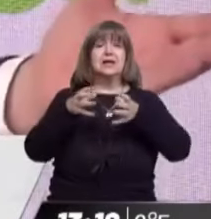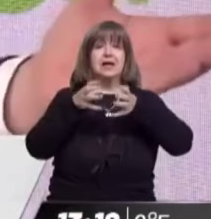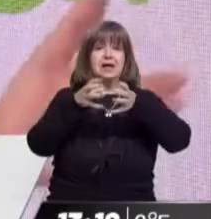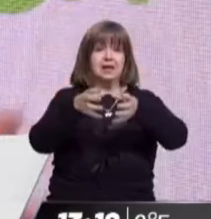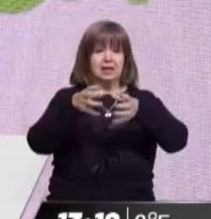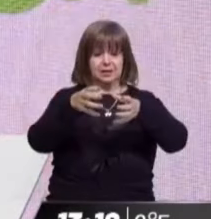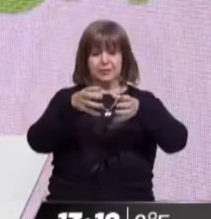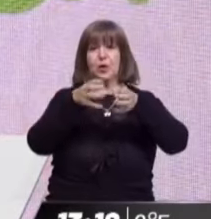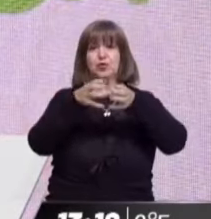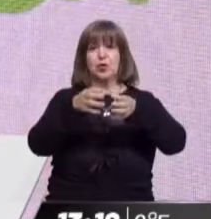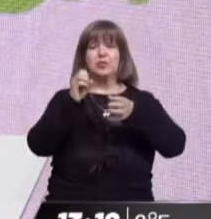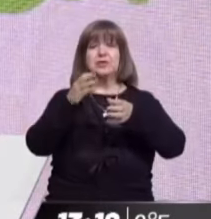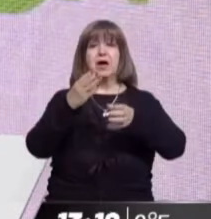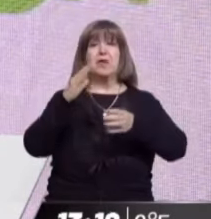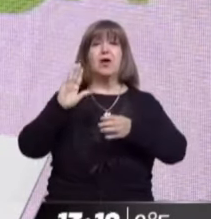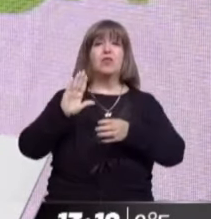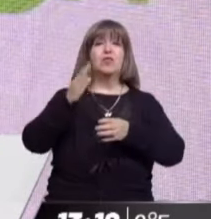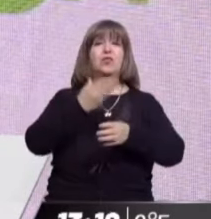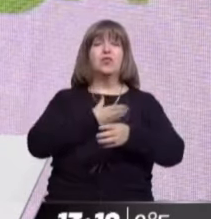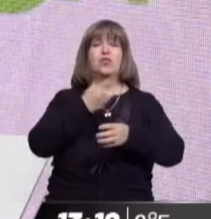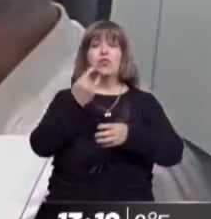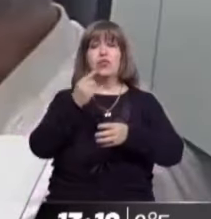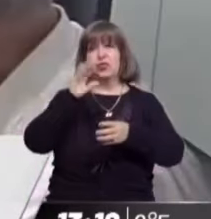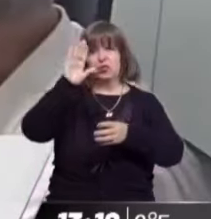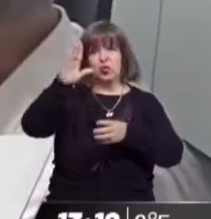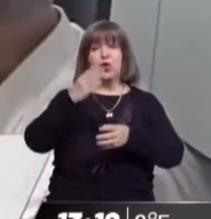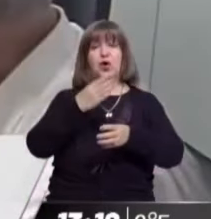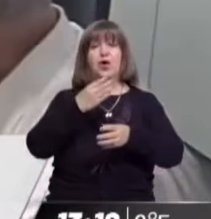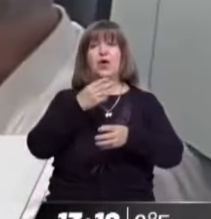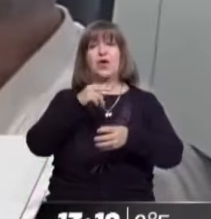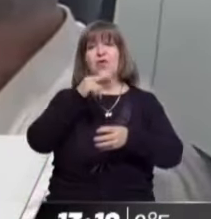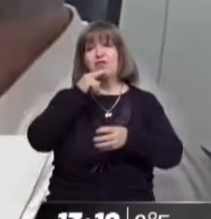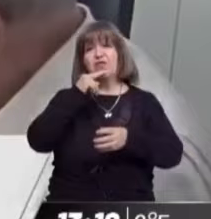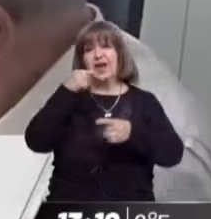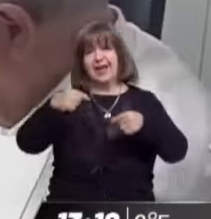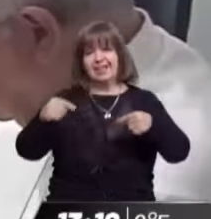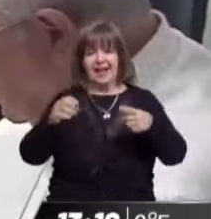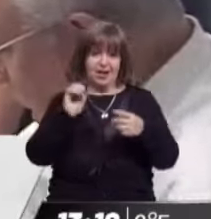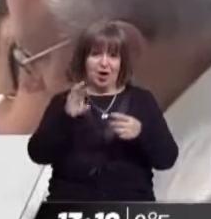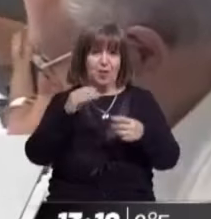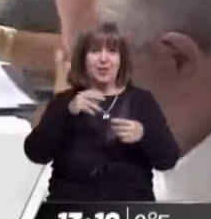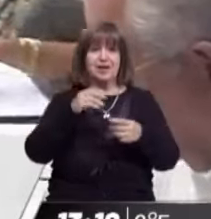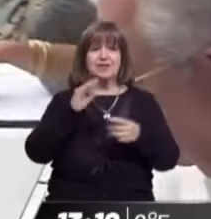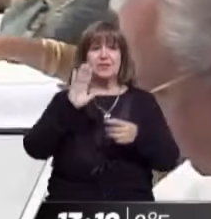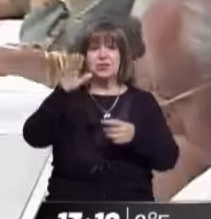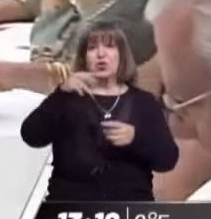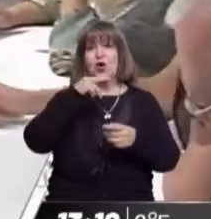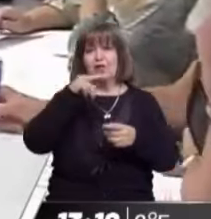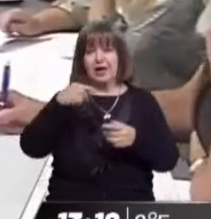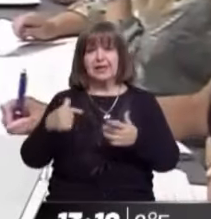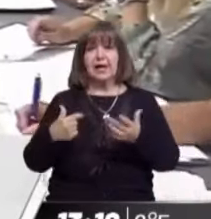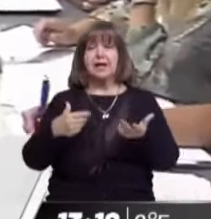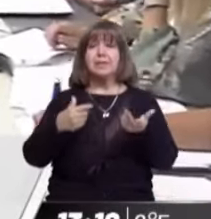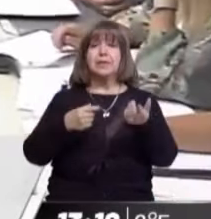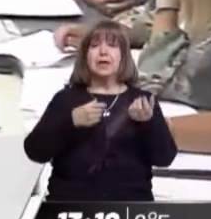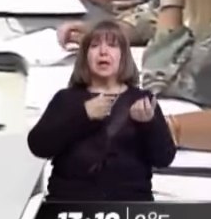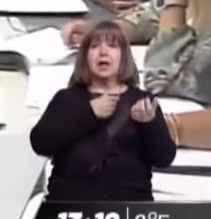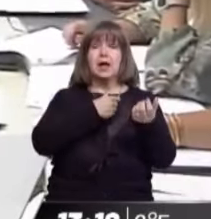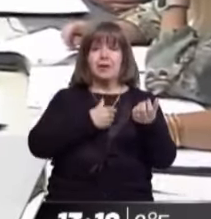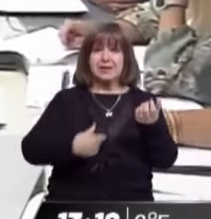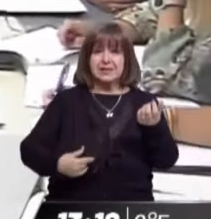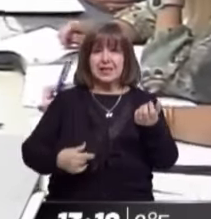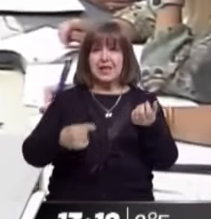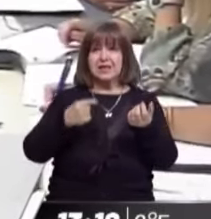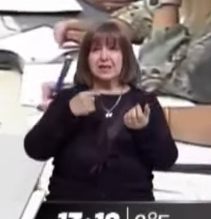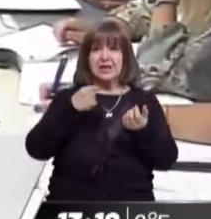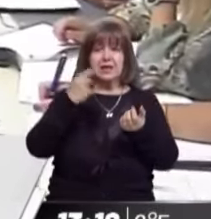vegetal ingresaron a la casa de Lionel Messi a vandalizar la por completo también lo el presidente acaba de twitear algo eh con respecto a